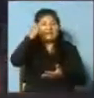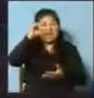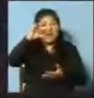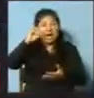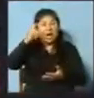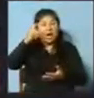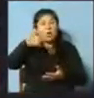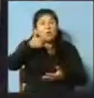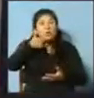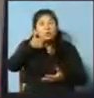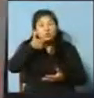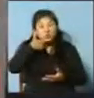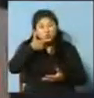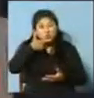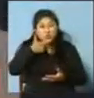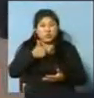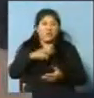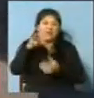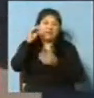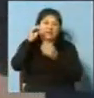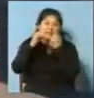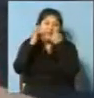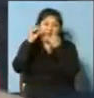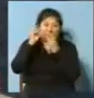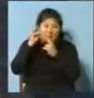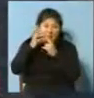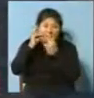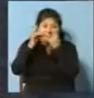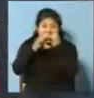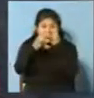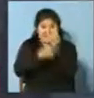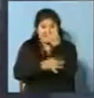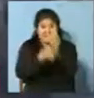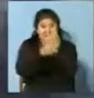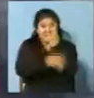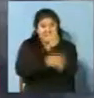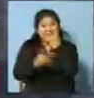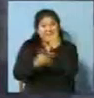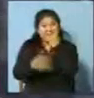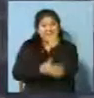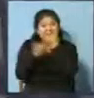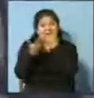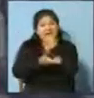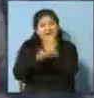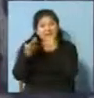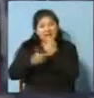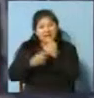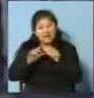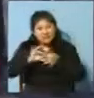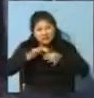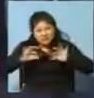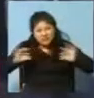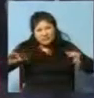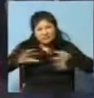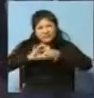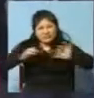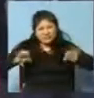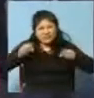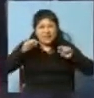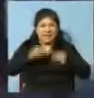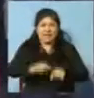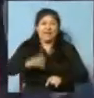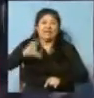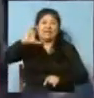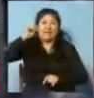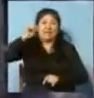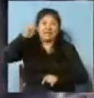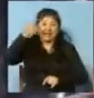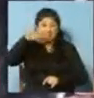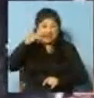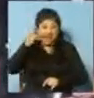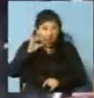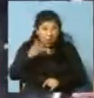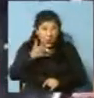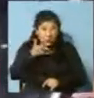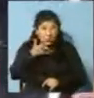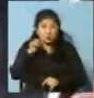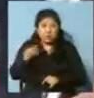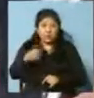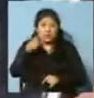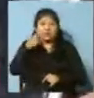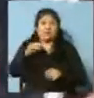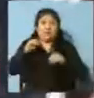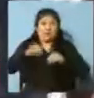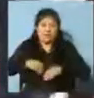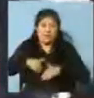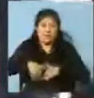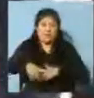fibra de vicuña. Tenemos que llegar a la tonelada en cualquier momento. Este año vamos a hacer más chacus.